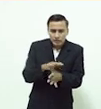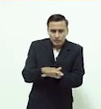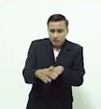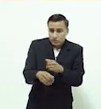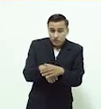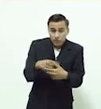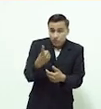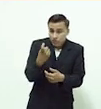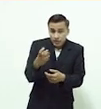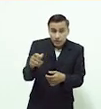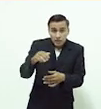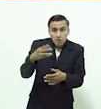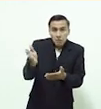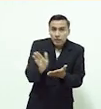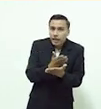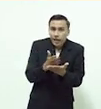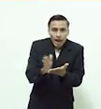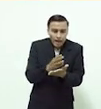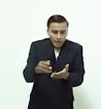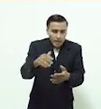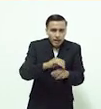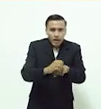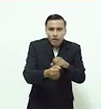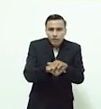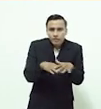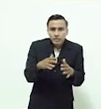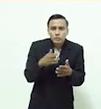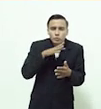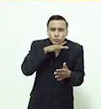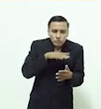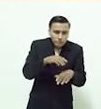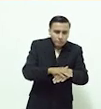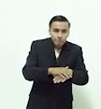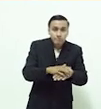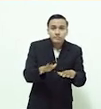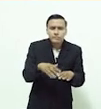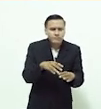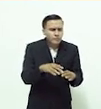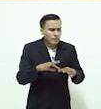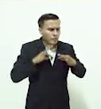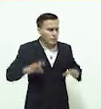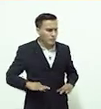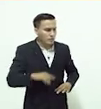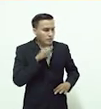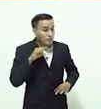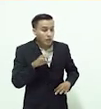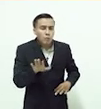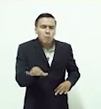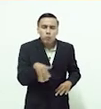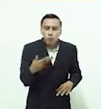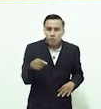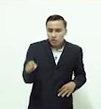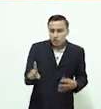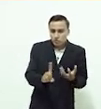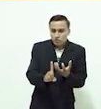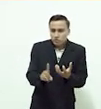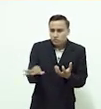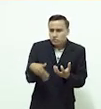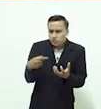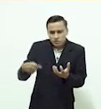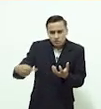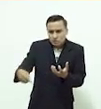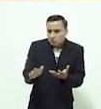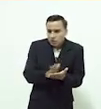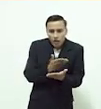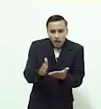sin habérselas lavado, los fariseos y los escribas le preguntaron: ¿por qué tus discípulos comen con manos impuras y no siguen